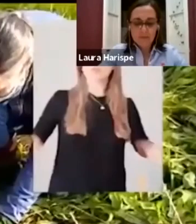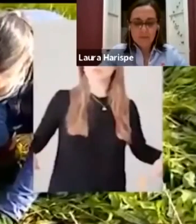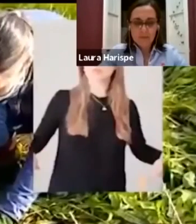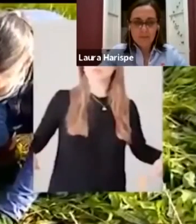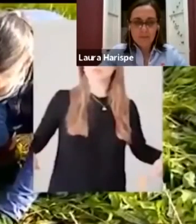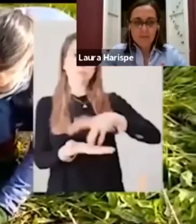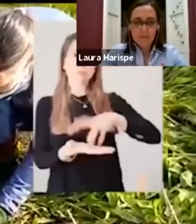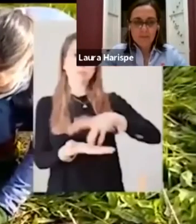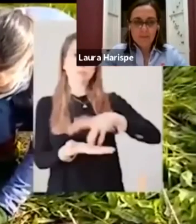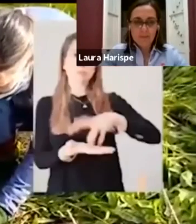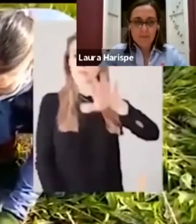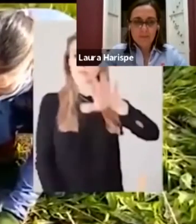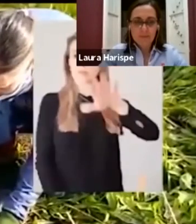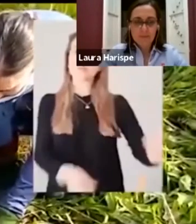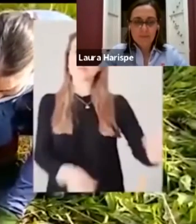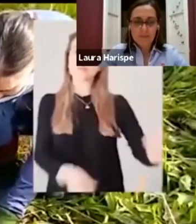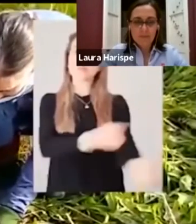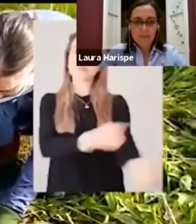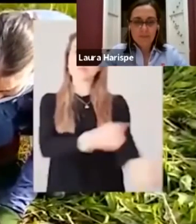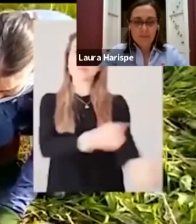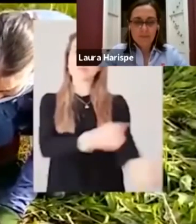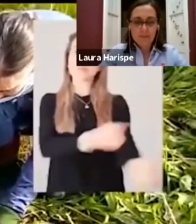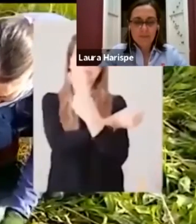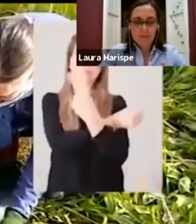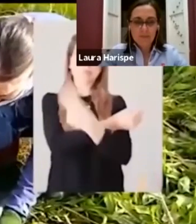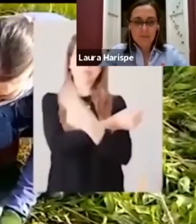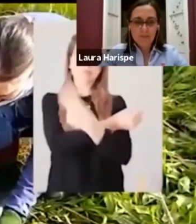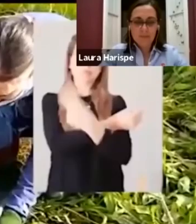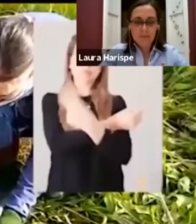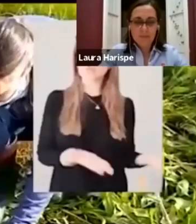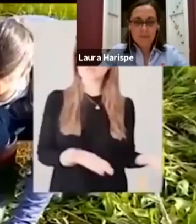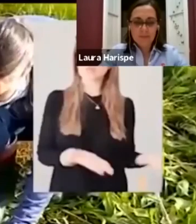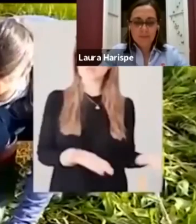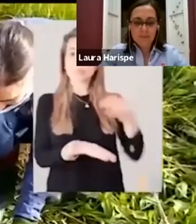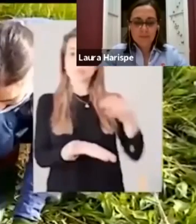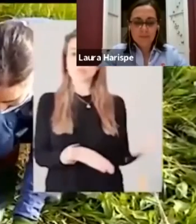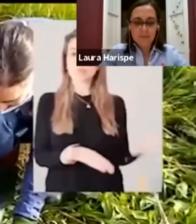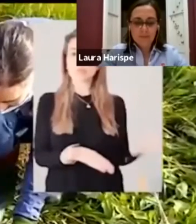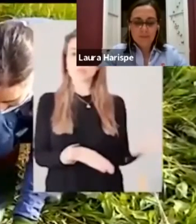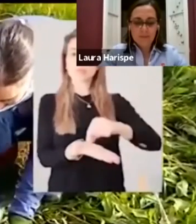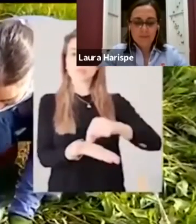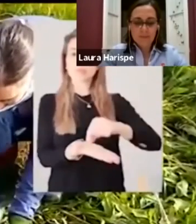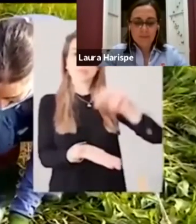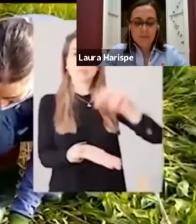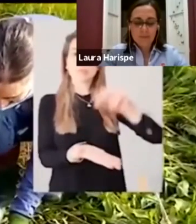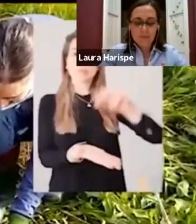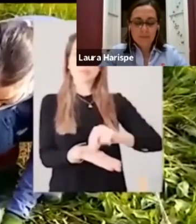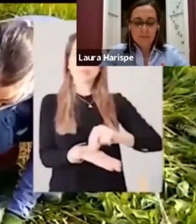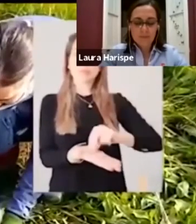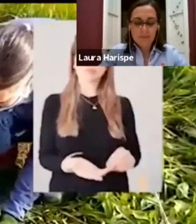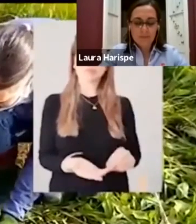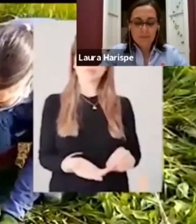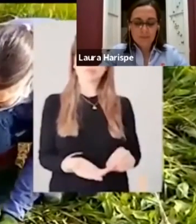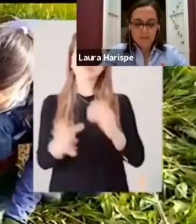las plantas. El suelo se puede intervenir fundamentalmente con herramientas, pero con las